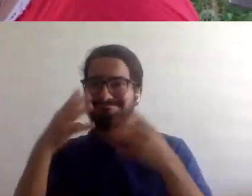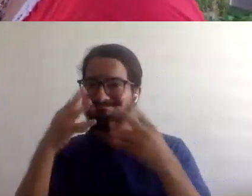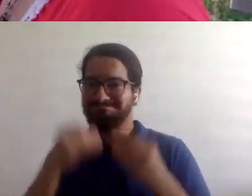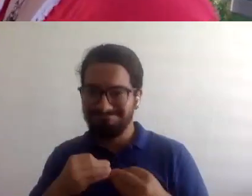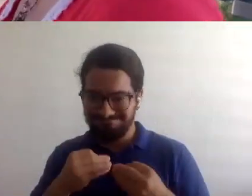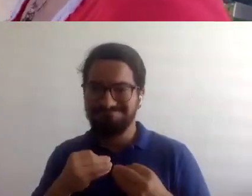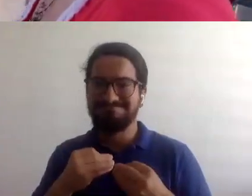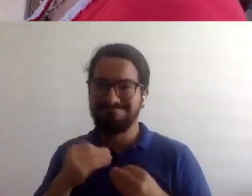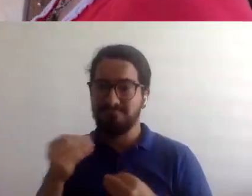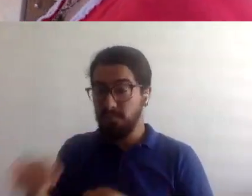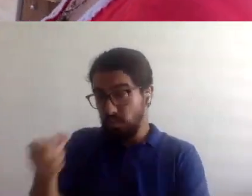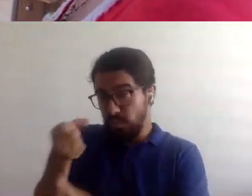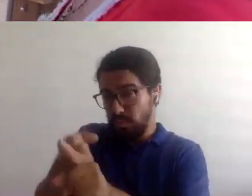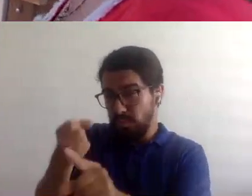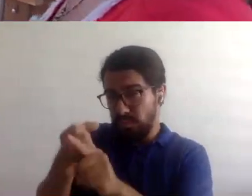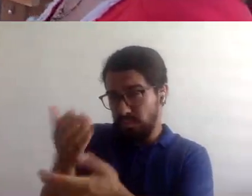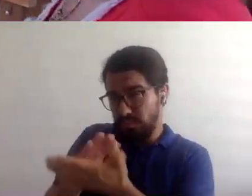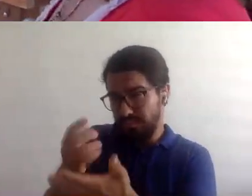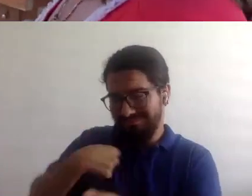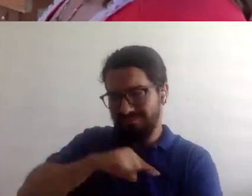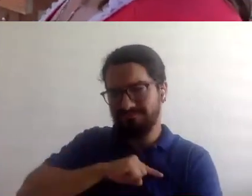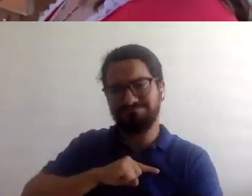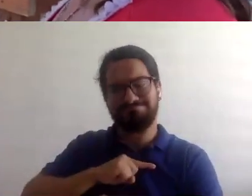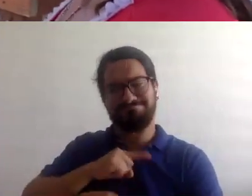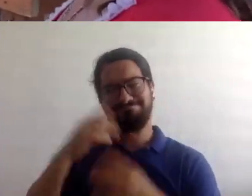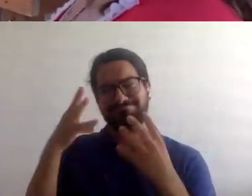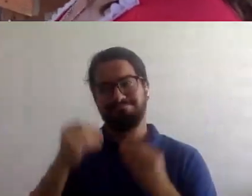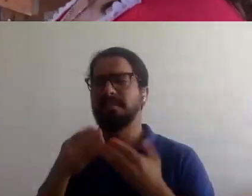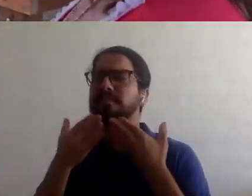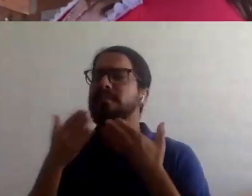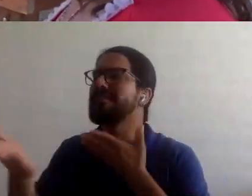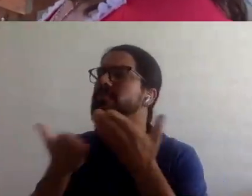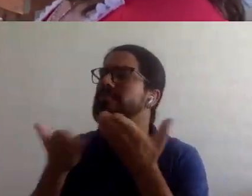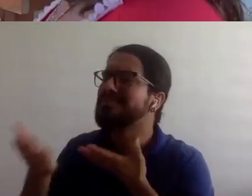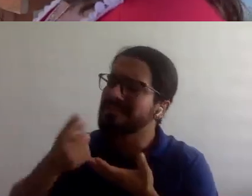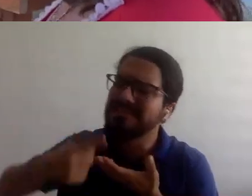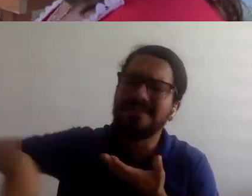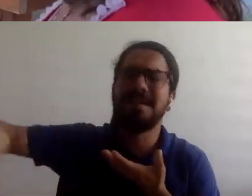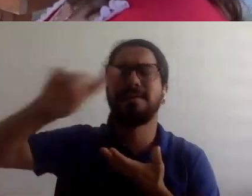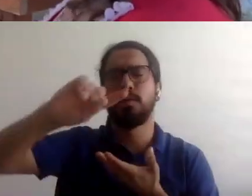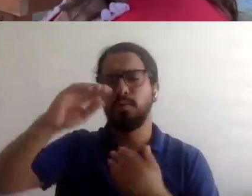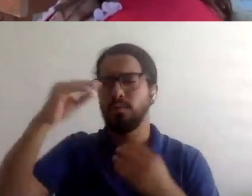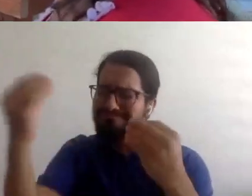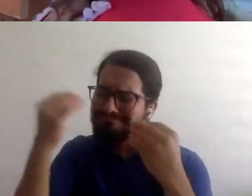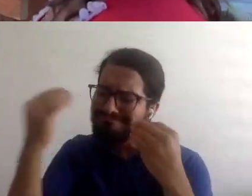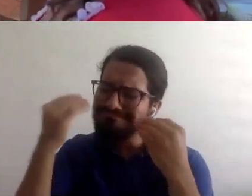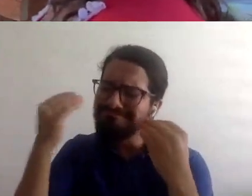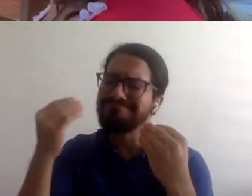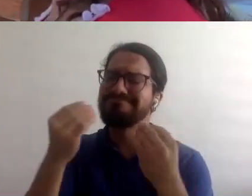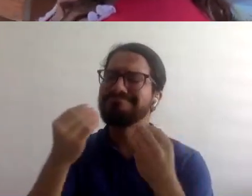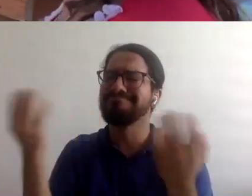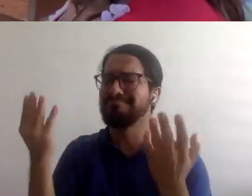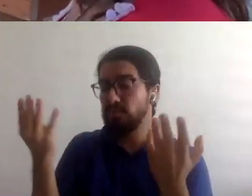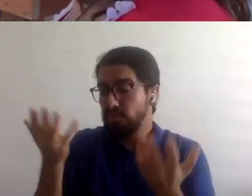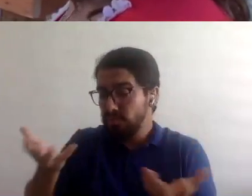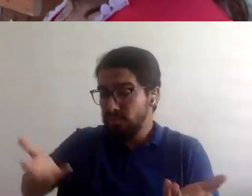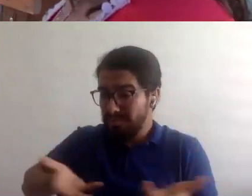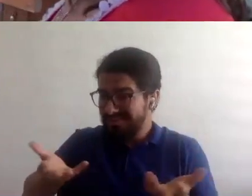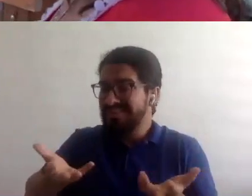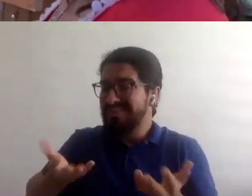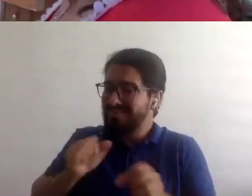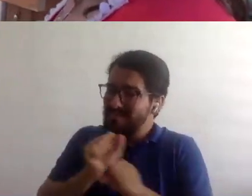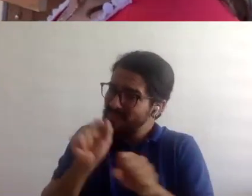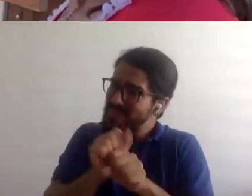Está delicioso. Se le agradece mucho su servicio, don Jorge, toda su sabiduría, todo lo que ha dedicado